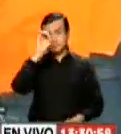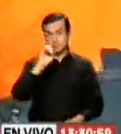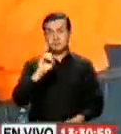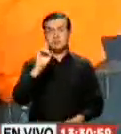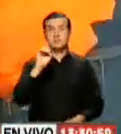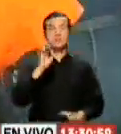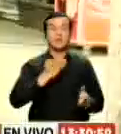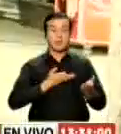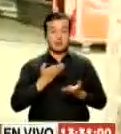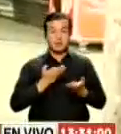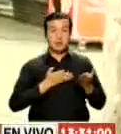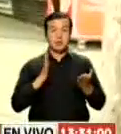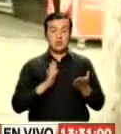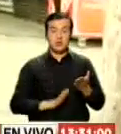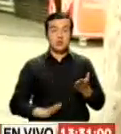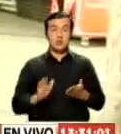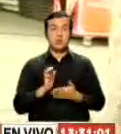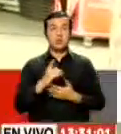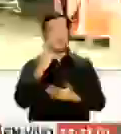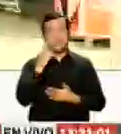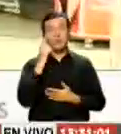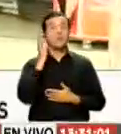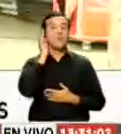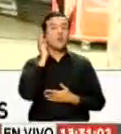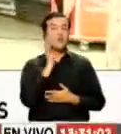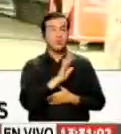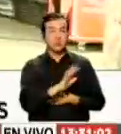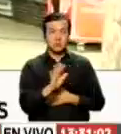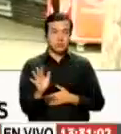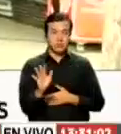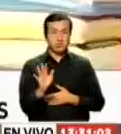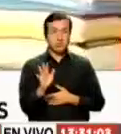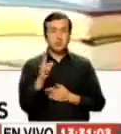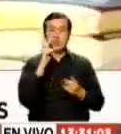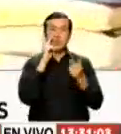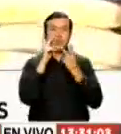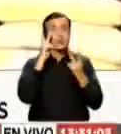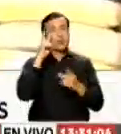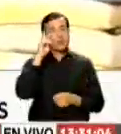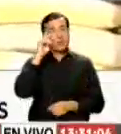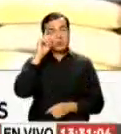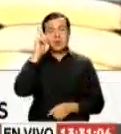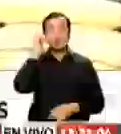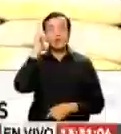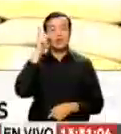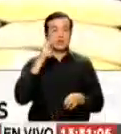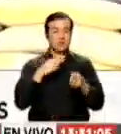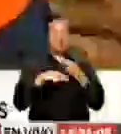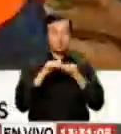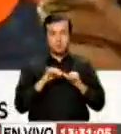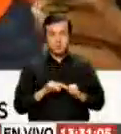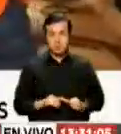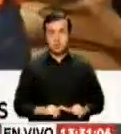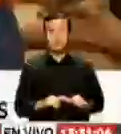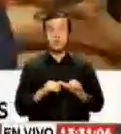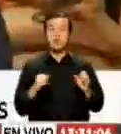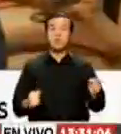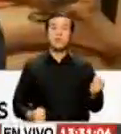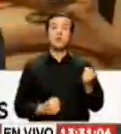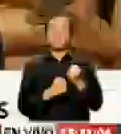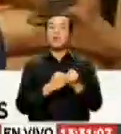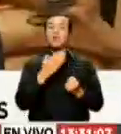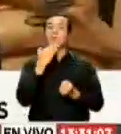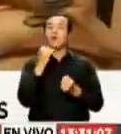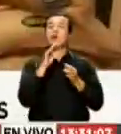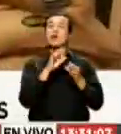las tiendas en el país están en manos de mujeres, lo que las proyecta como líderes de negocios sostenibles, aportando a